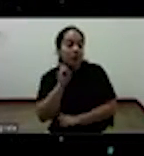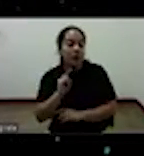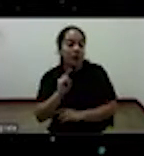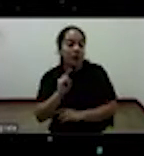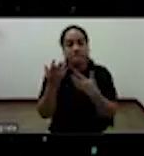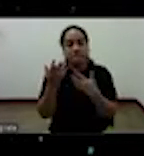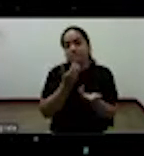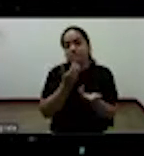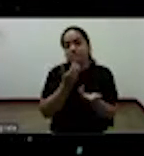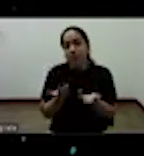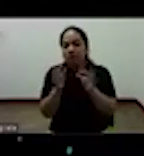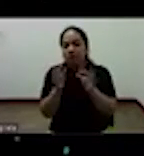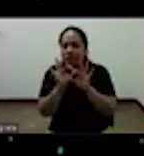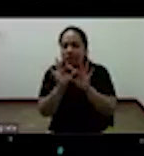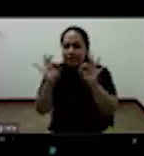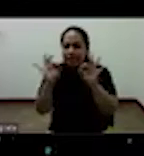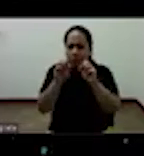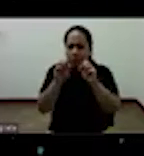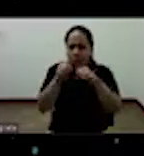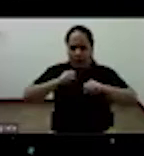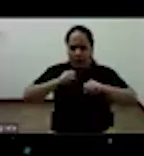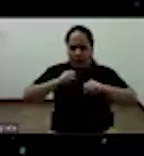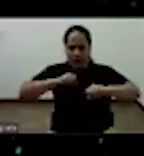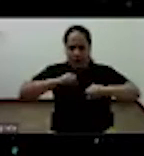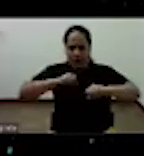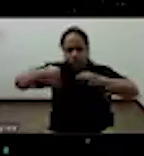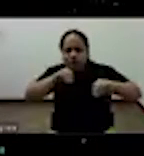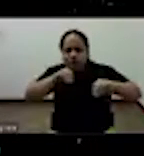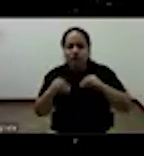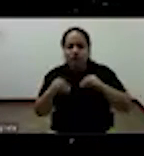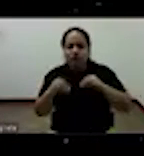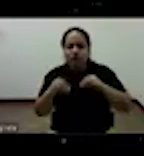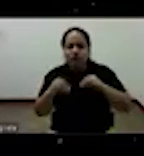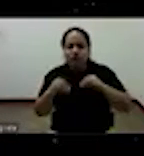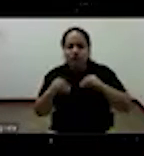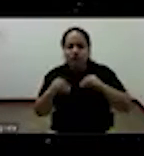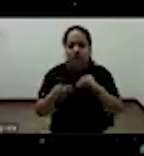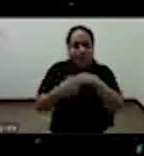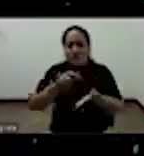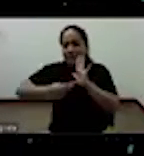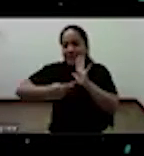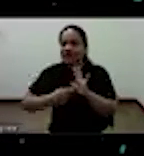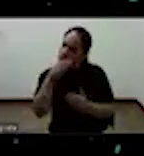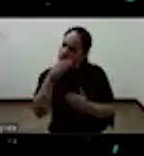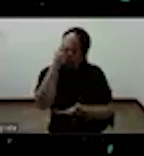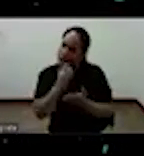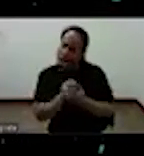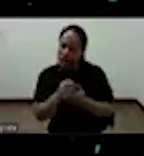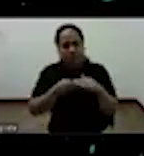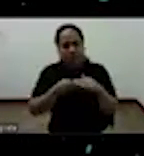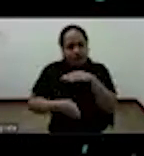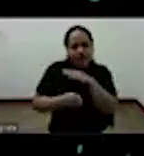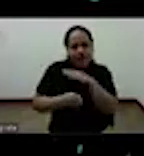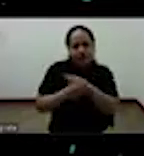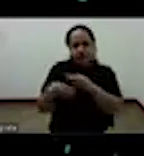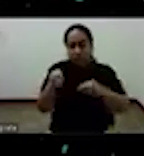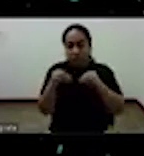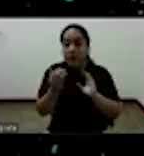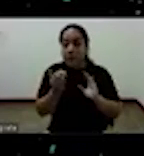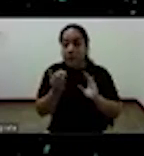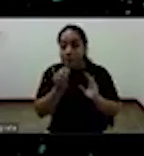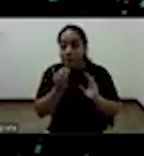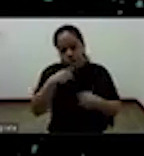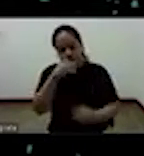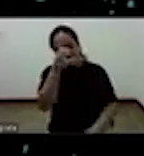implica también una mediación permanente. Para mí implica siempre una mediación. Yo podría tomar la decisión de solo escuchar